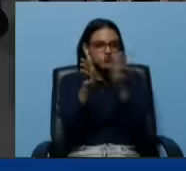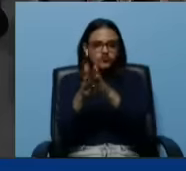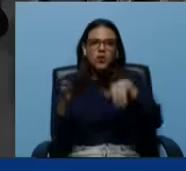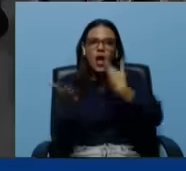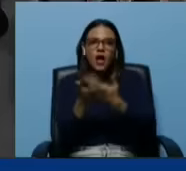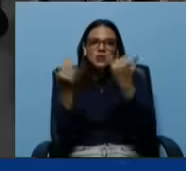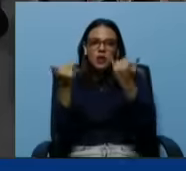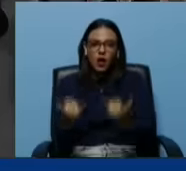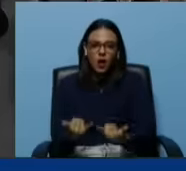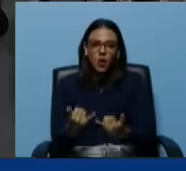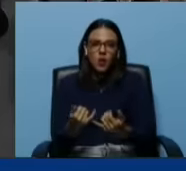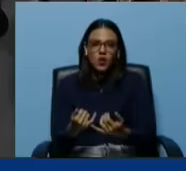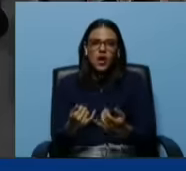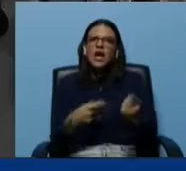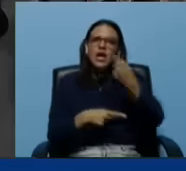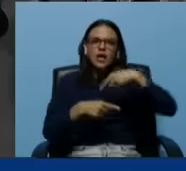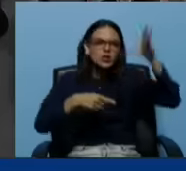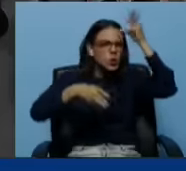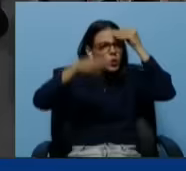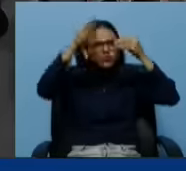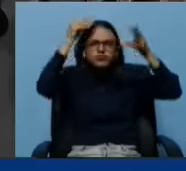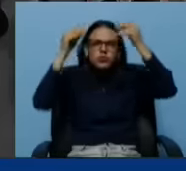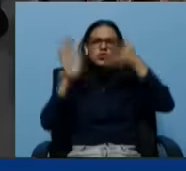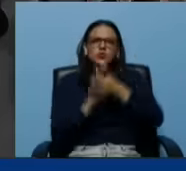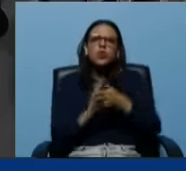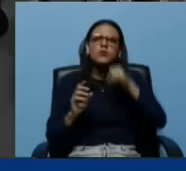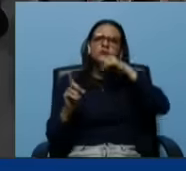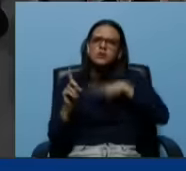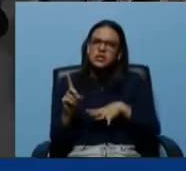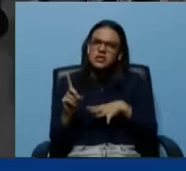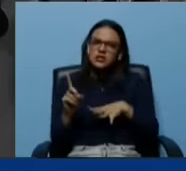y según nuestro entendimiento histórico